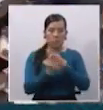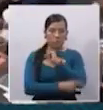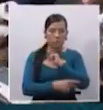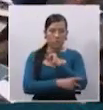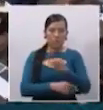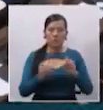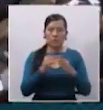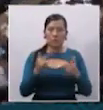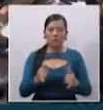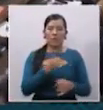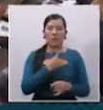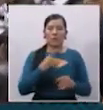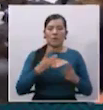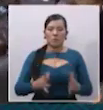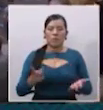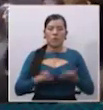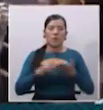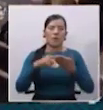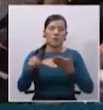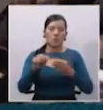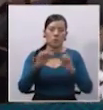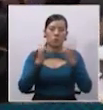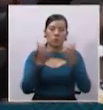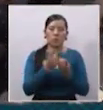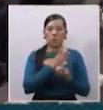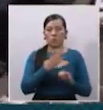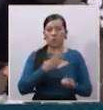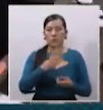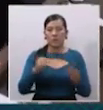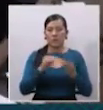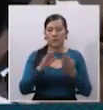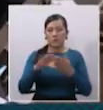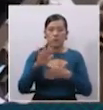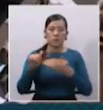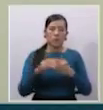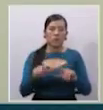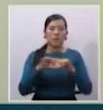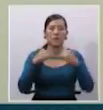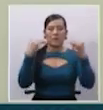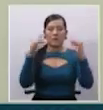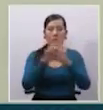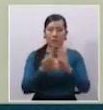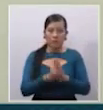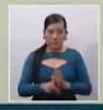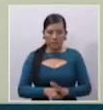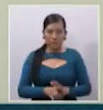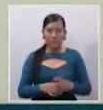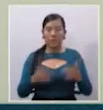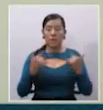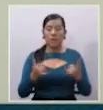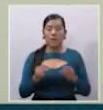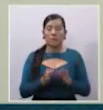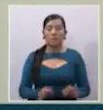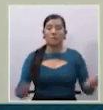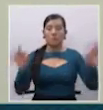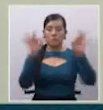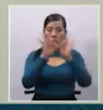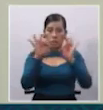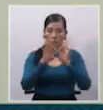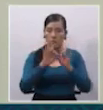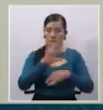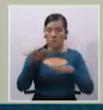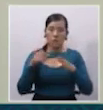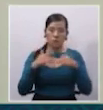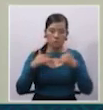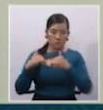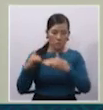de Diputados, uno en comisión y otro en el Pleno de esta instancia legislativa. Es importante, hemos aprobado por unanimidad